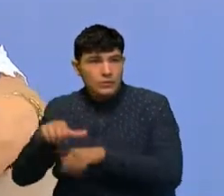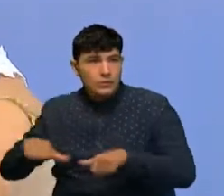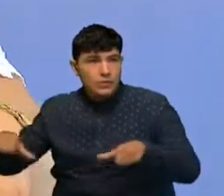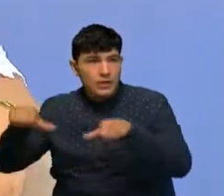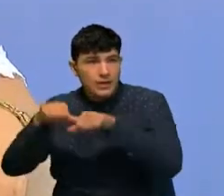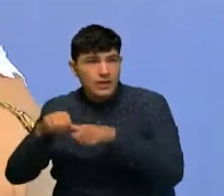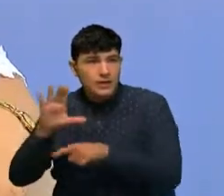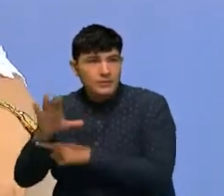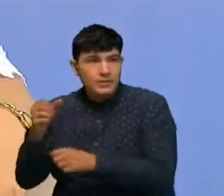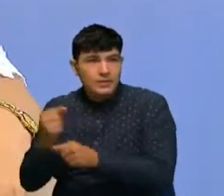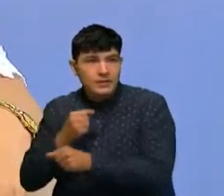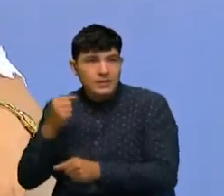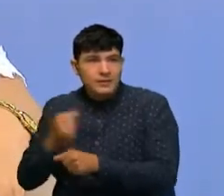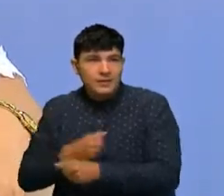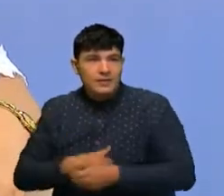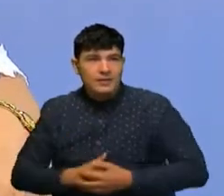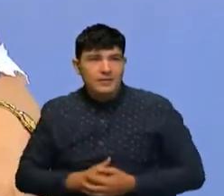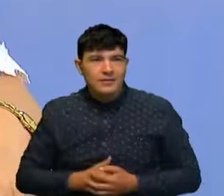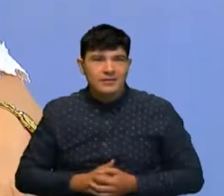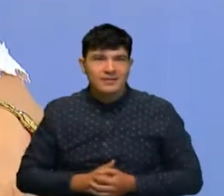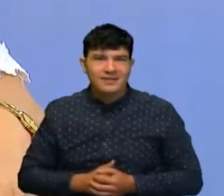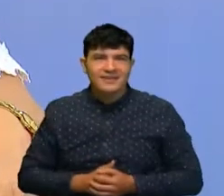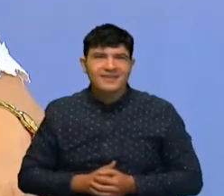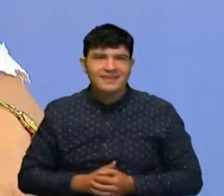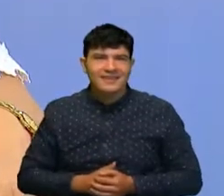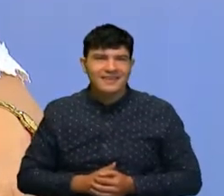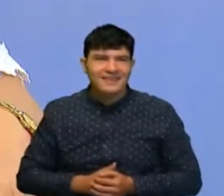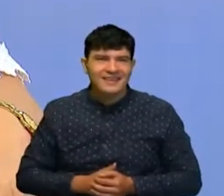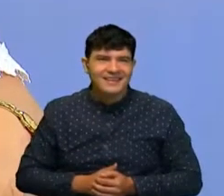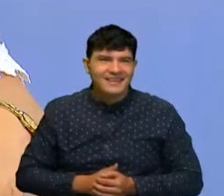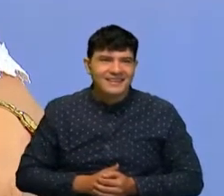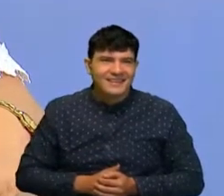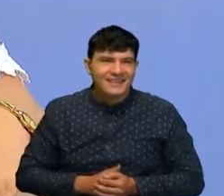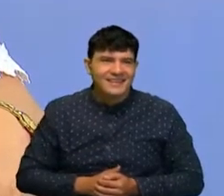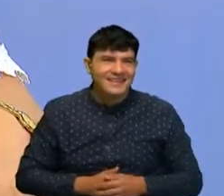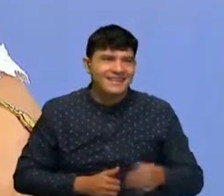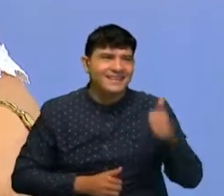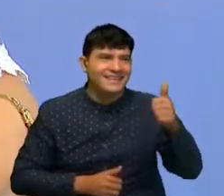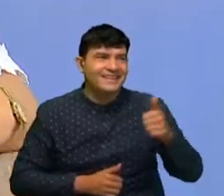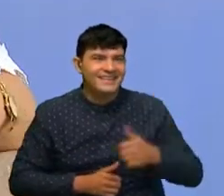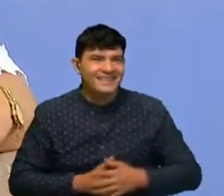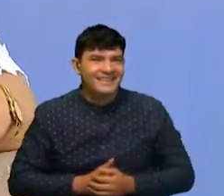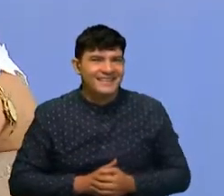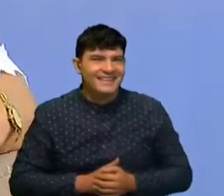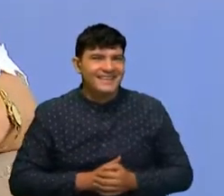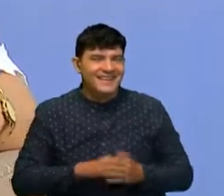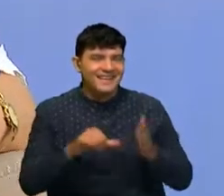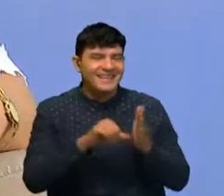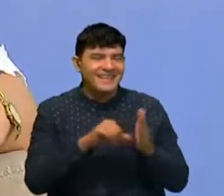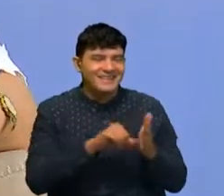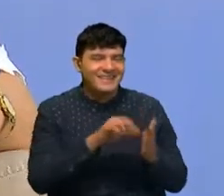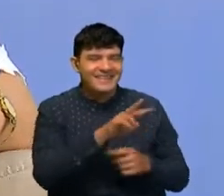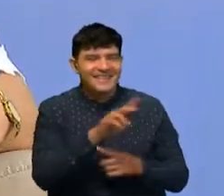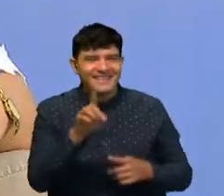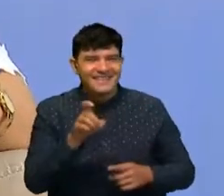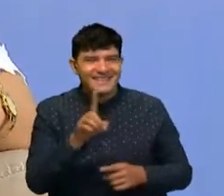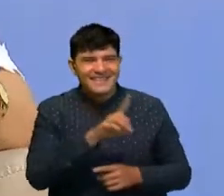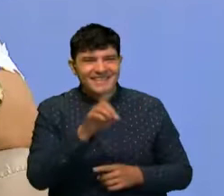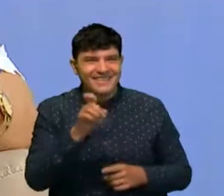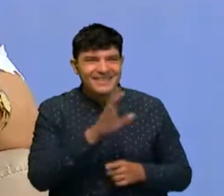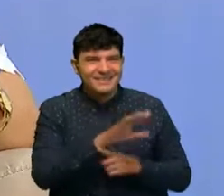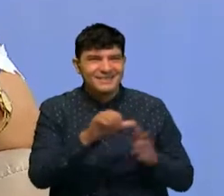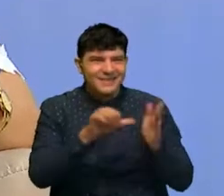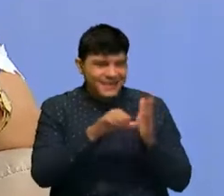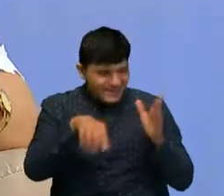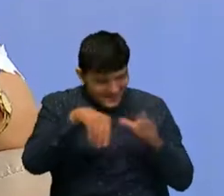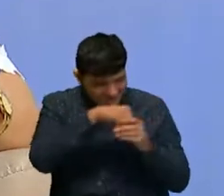el 1072 del 2015. Entre sus artículos, en el decreto 2616, 14, 15, 16, en esos artículos